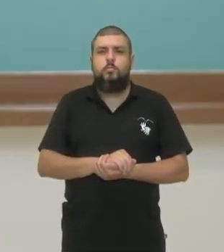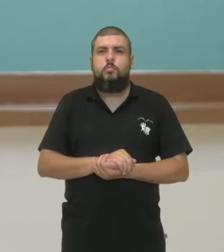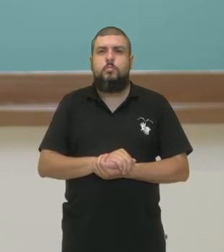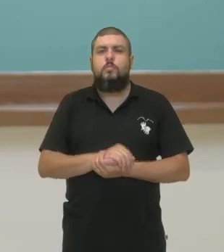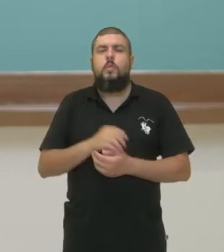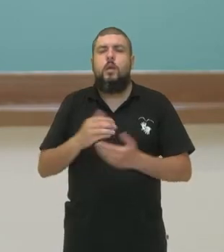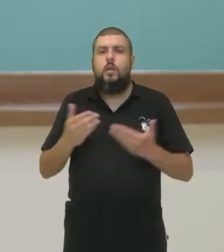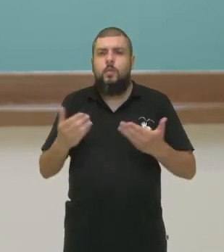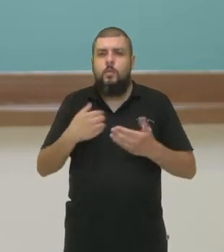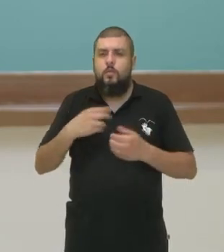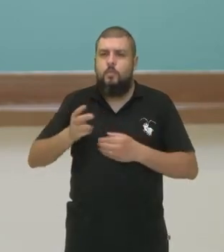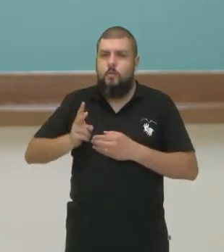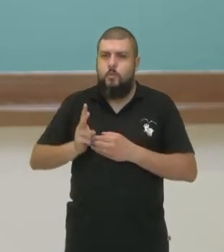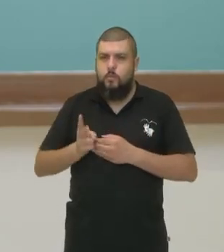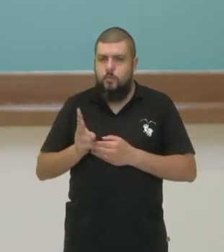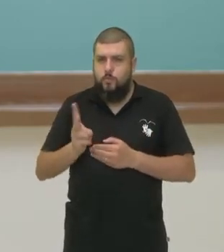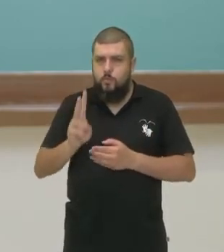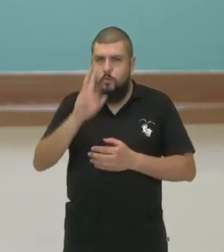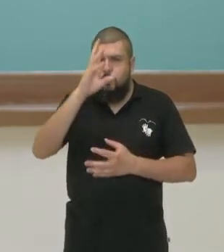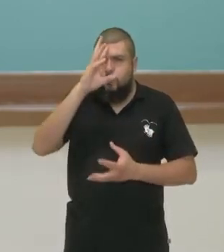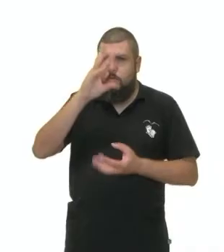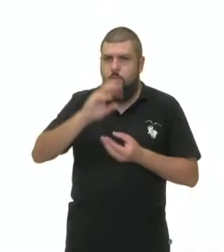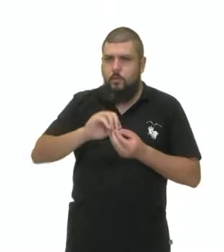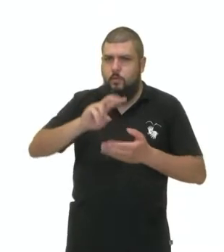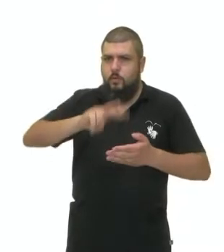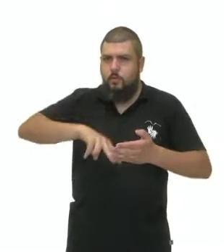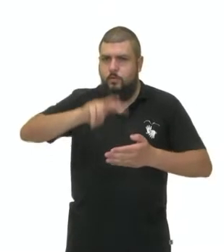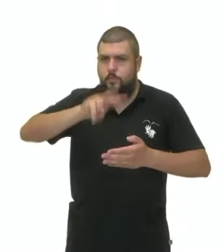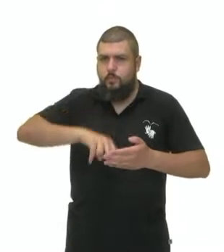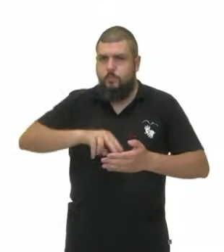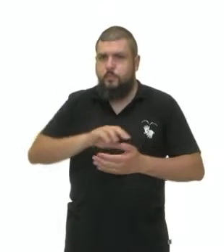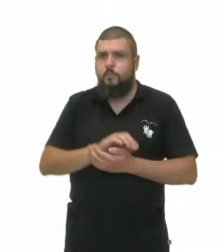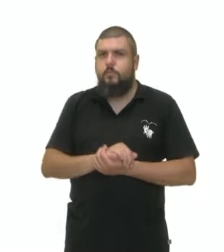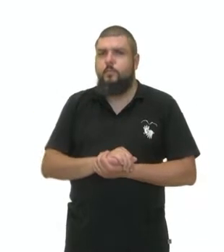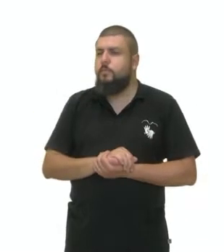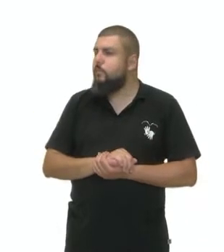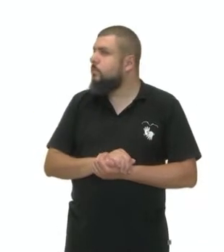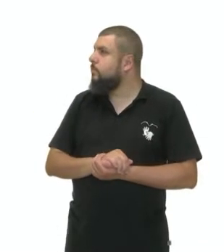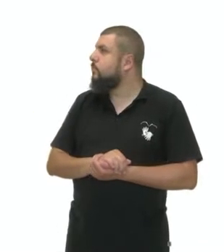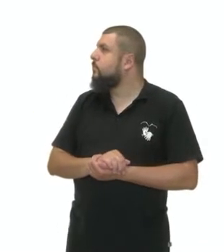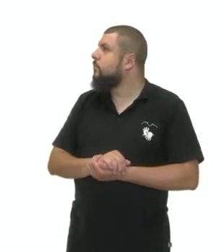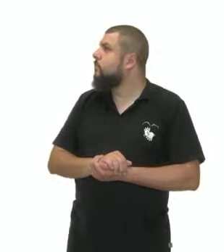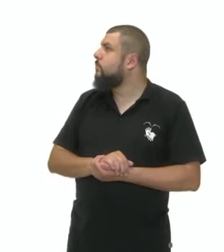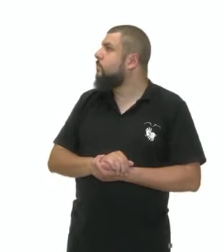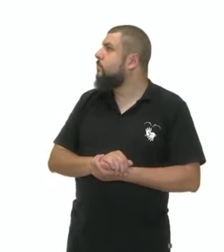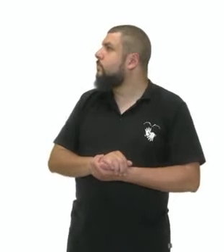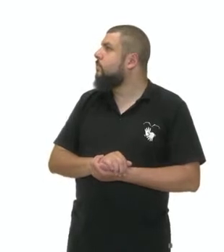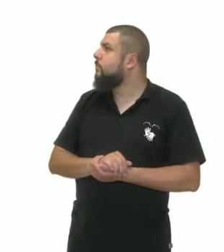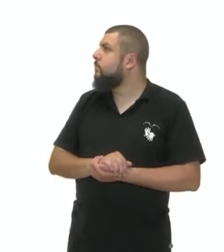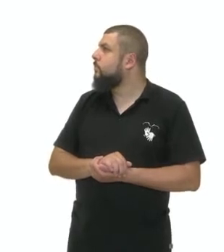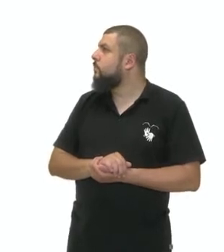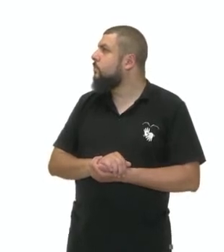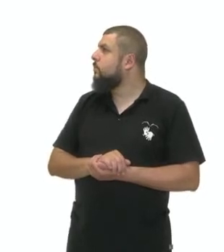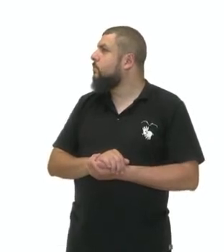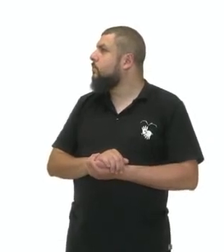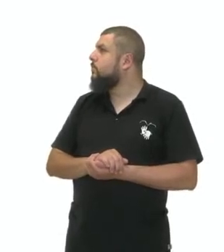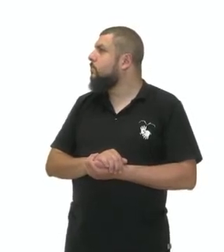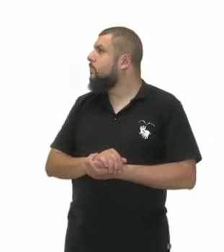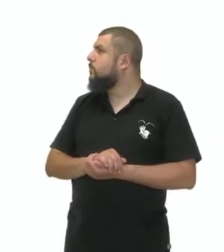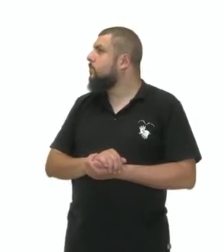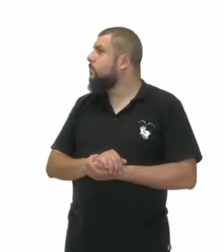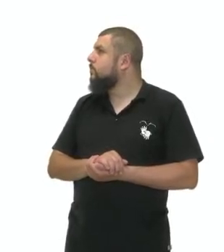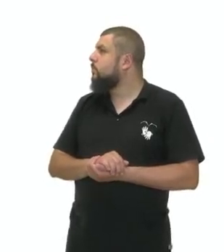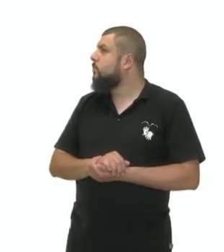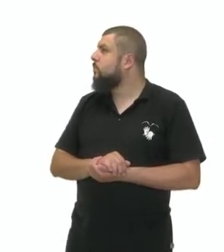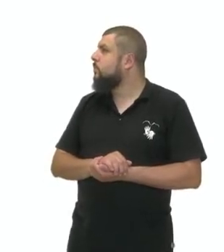sequência, então, à compreensão leitora. La influencia de la moda en los adolescentes. Otra característica de este sector